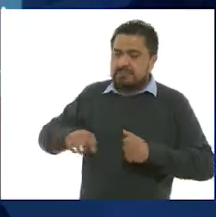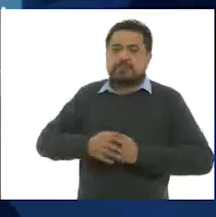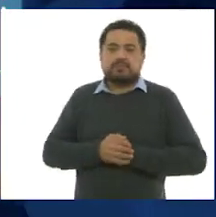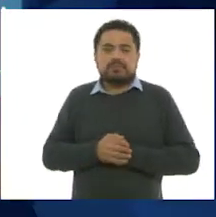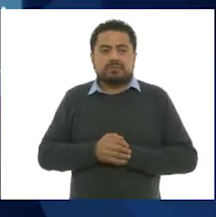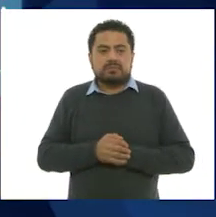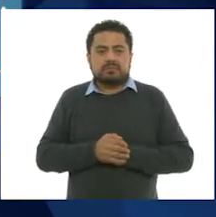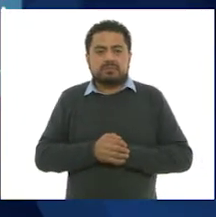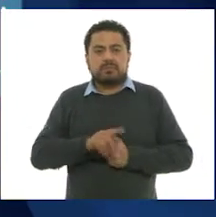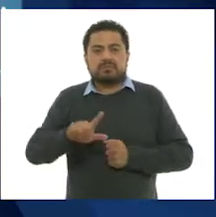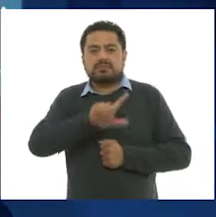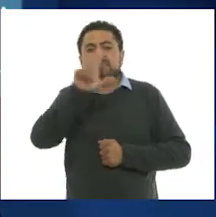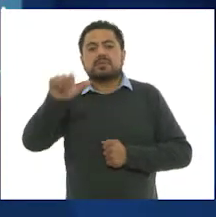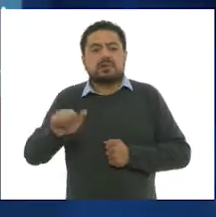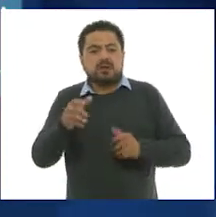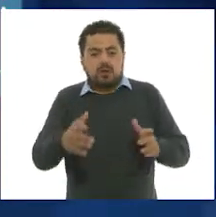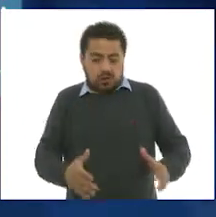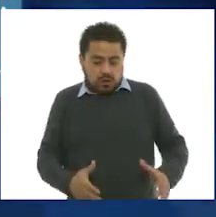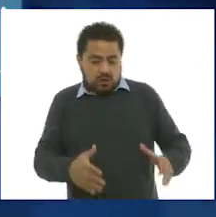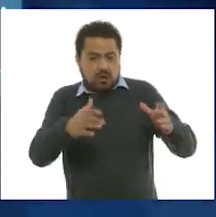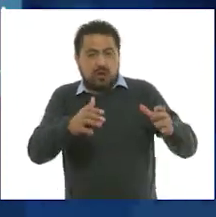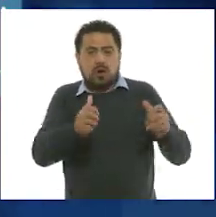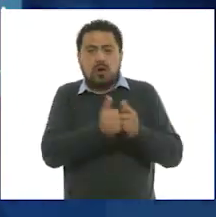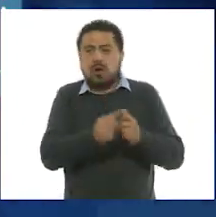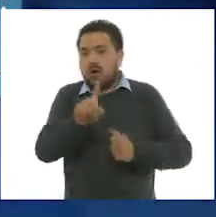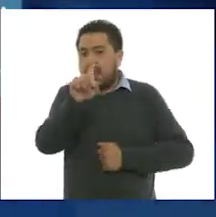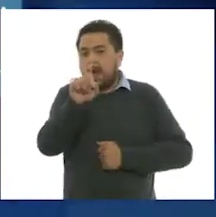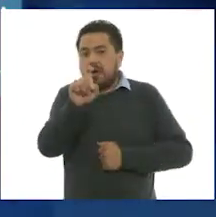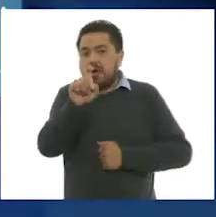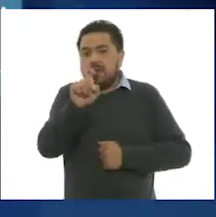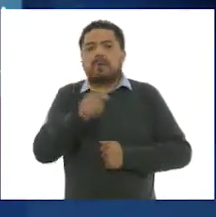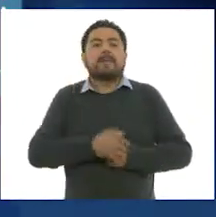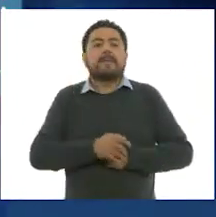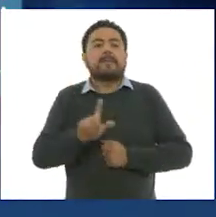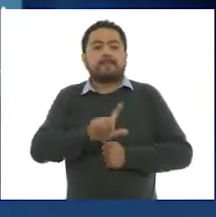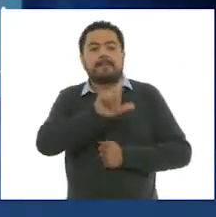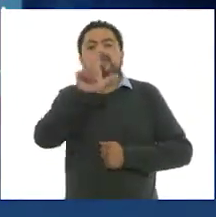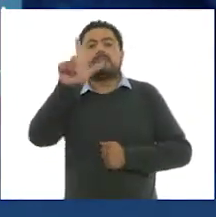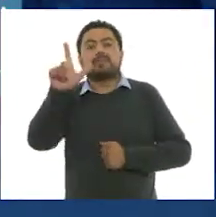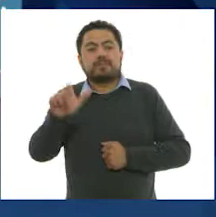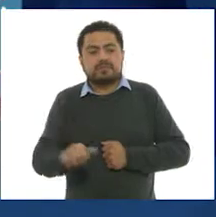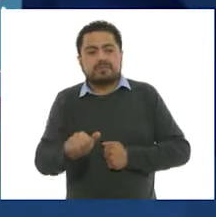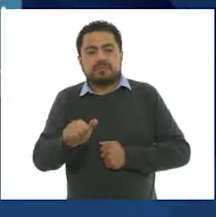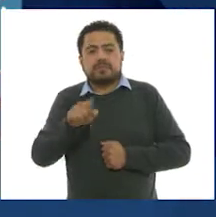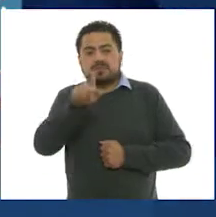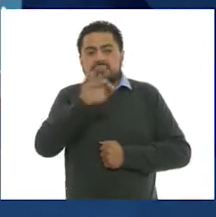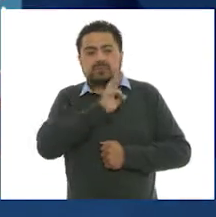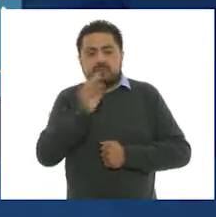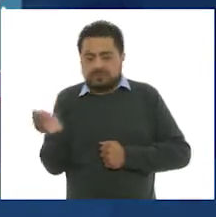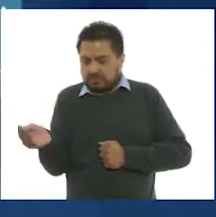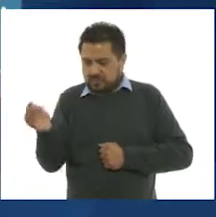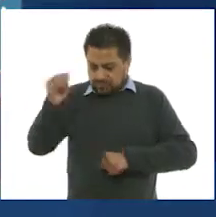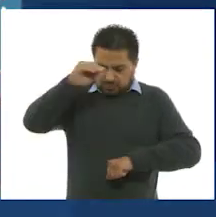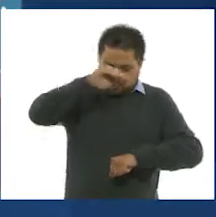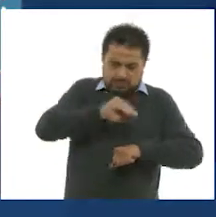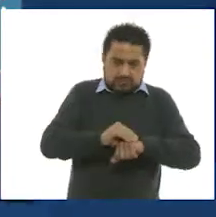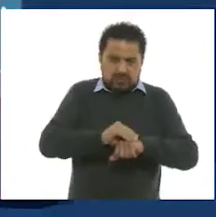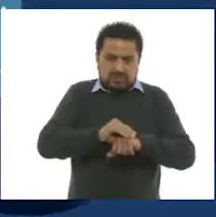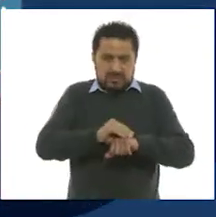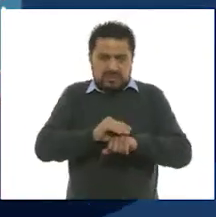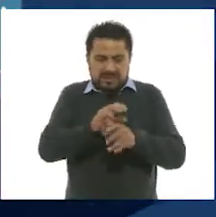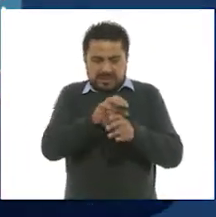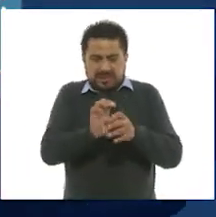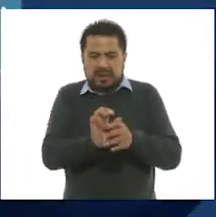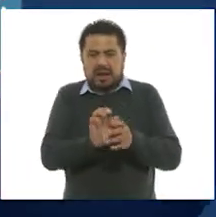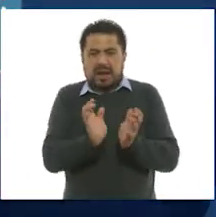Van a llenar una olla con agua y después van a poner la cáscara